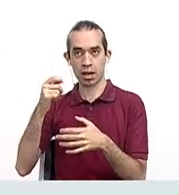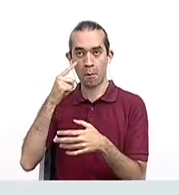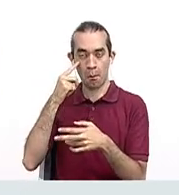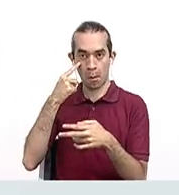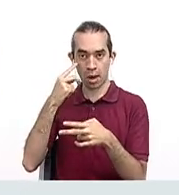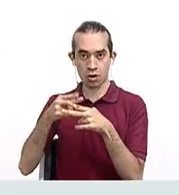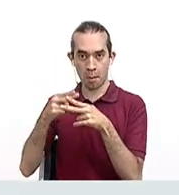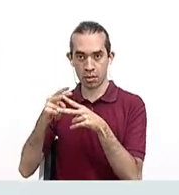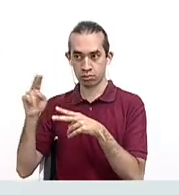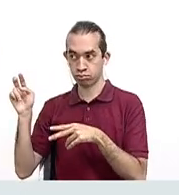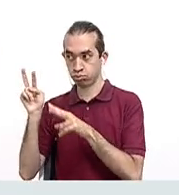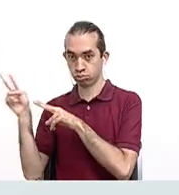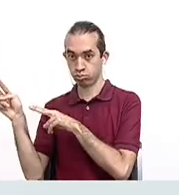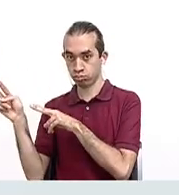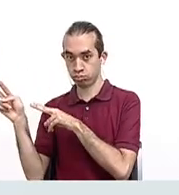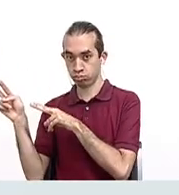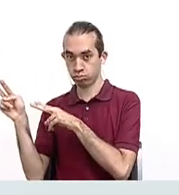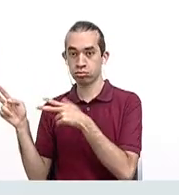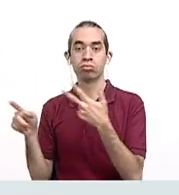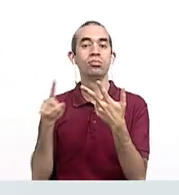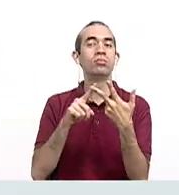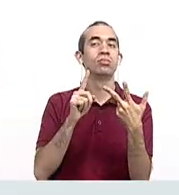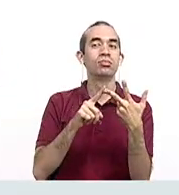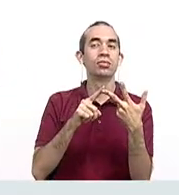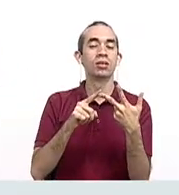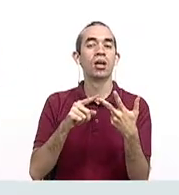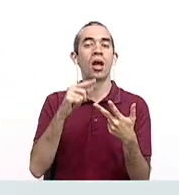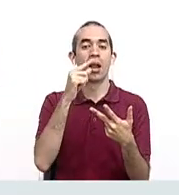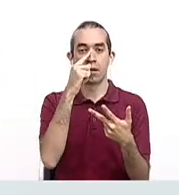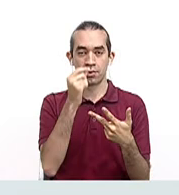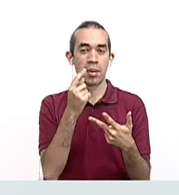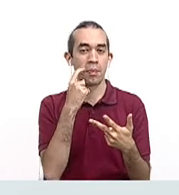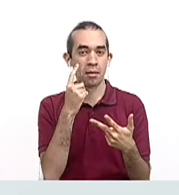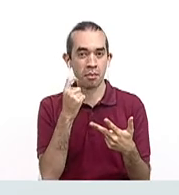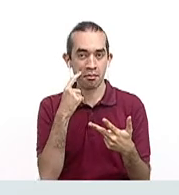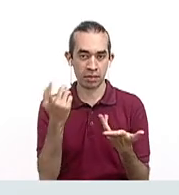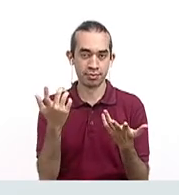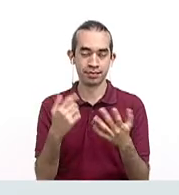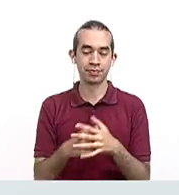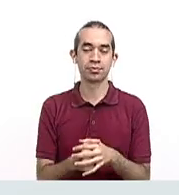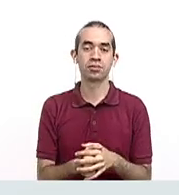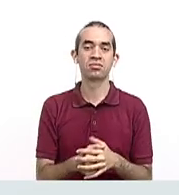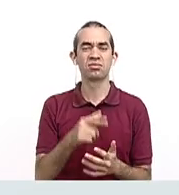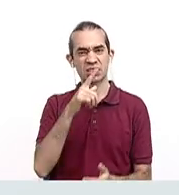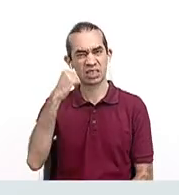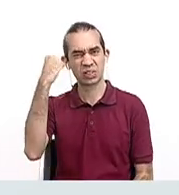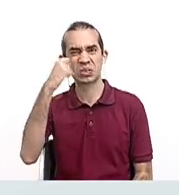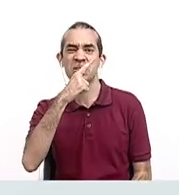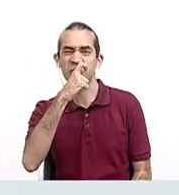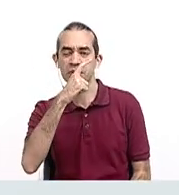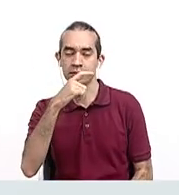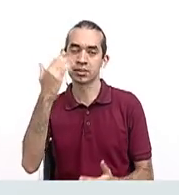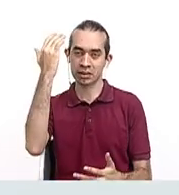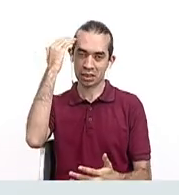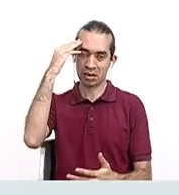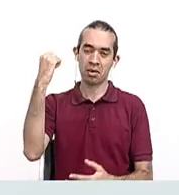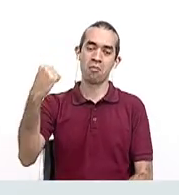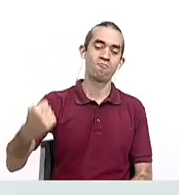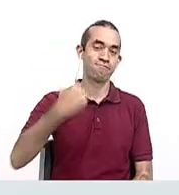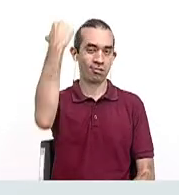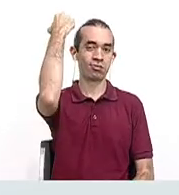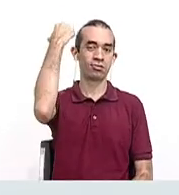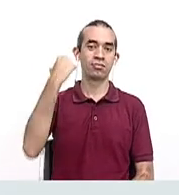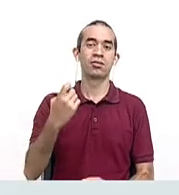ángel calderón guardia quien ganó las elecciones del 40 que el resultado fue favorable al doctor